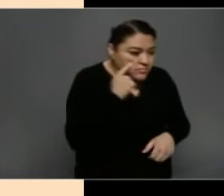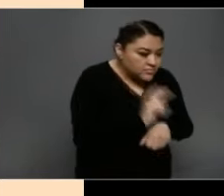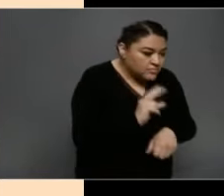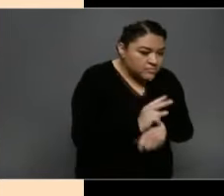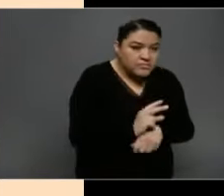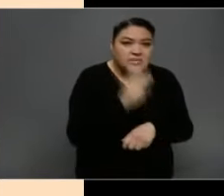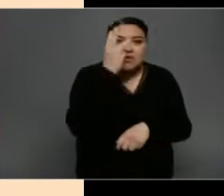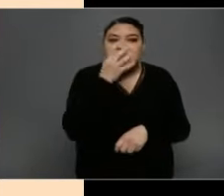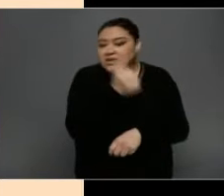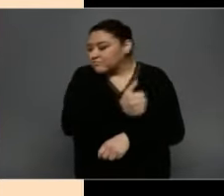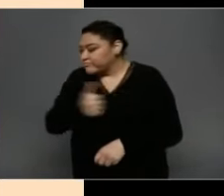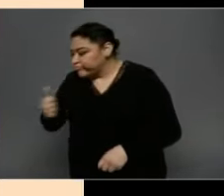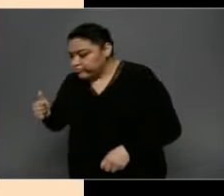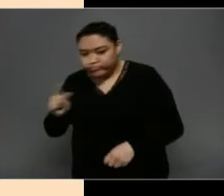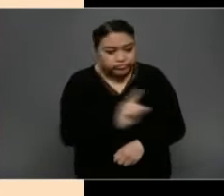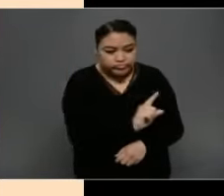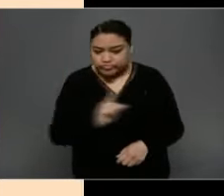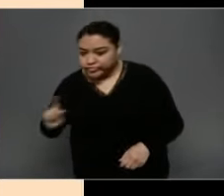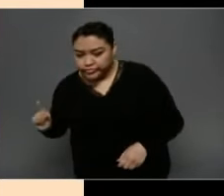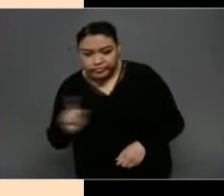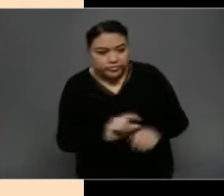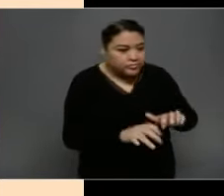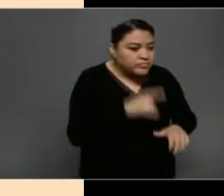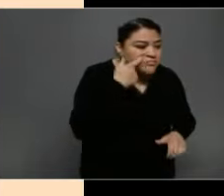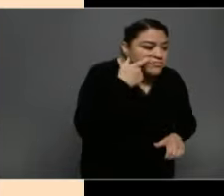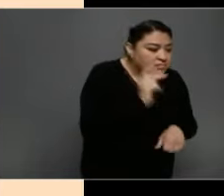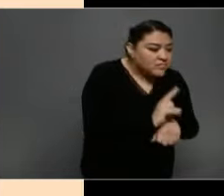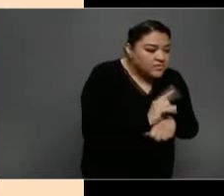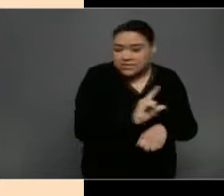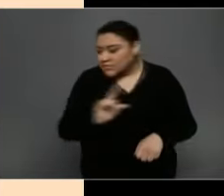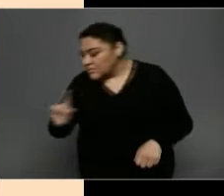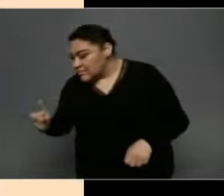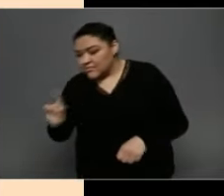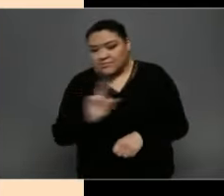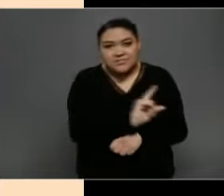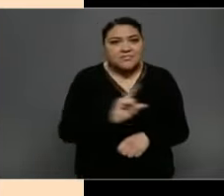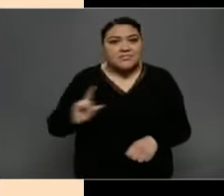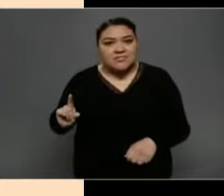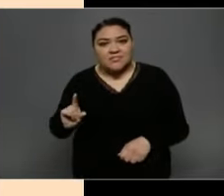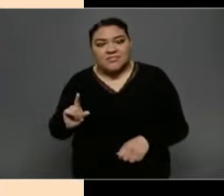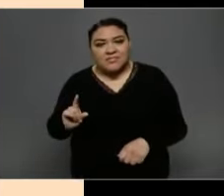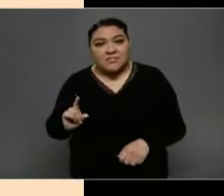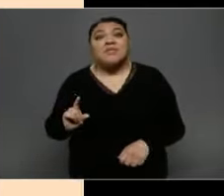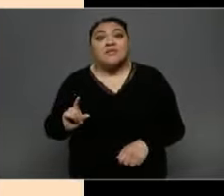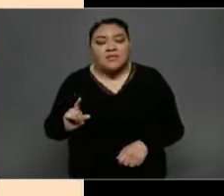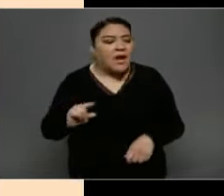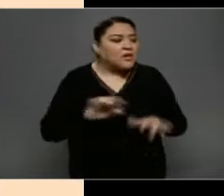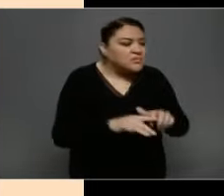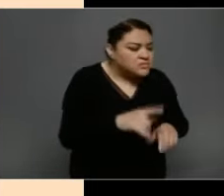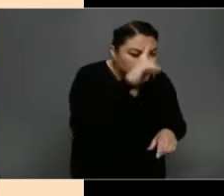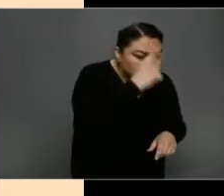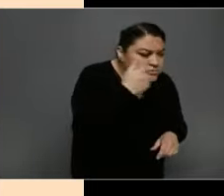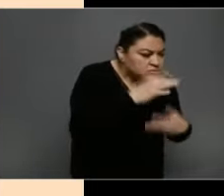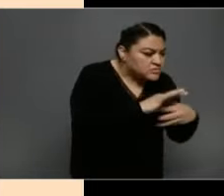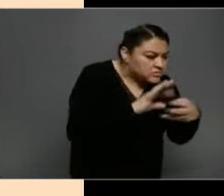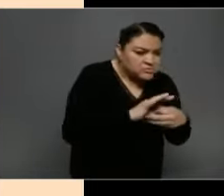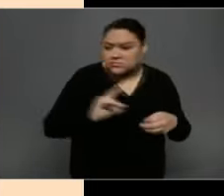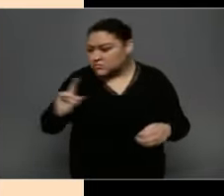verdad cada tres minutos tengo que estar me acercando a la computadora oa la mesa ahora hay que hacer esto ahora hay que hacer lo otro